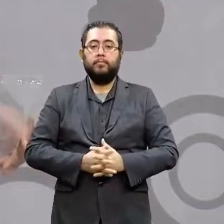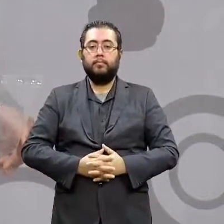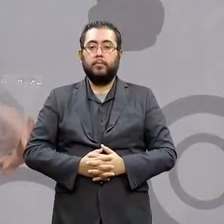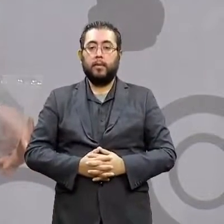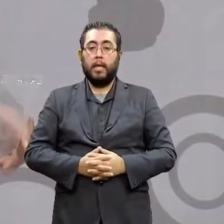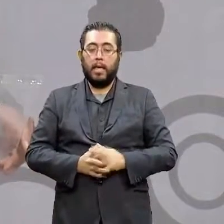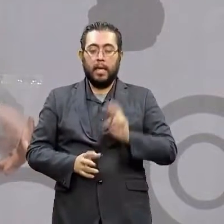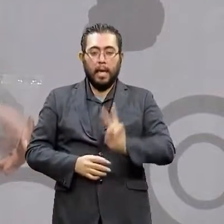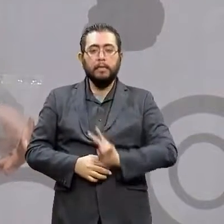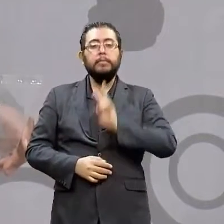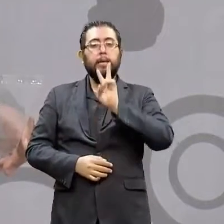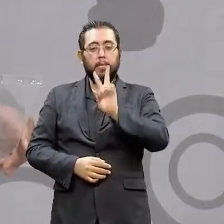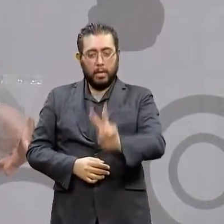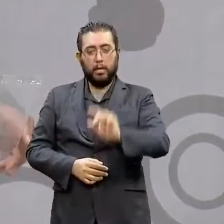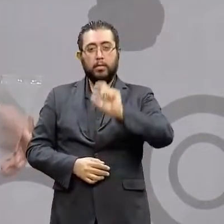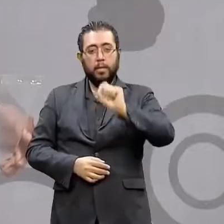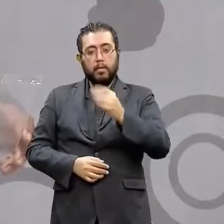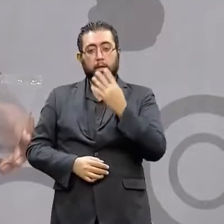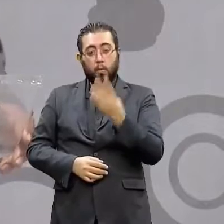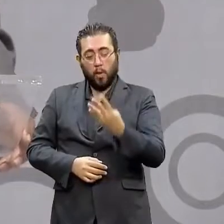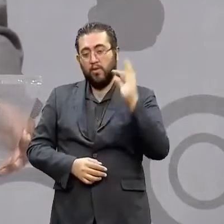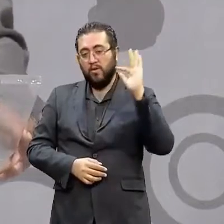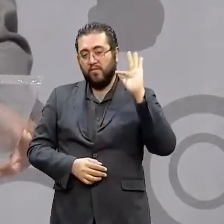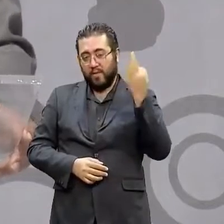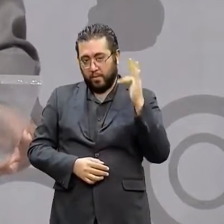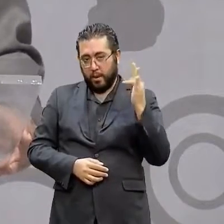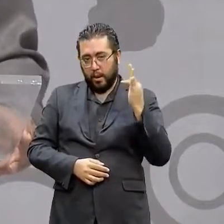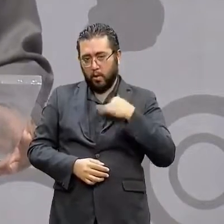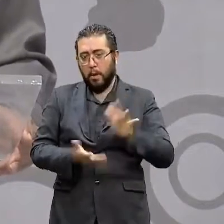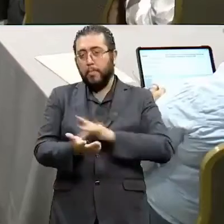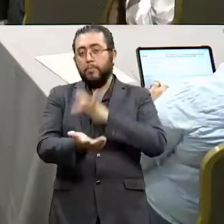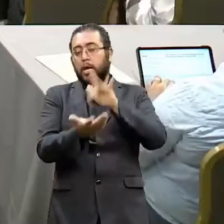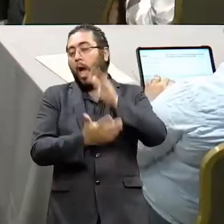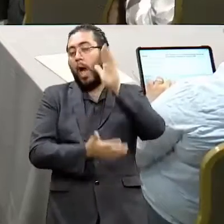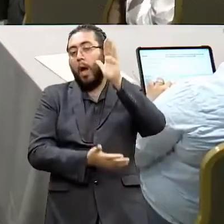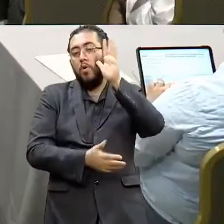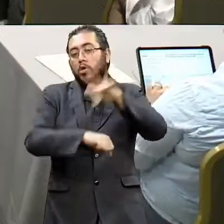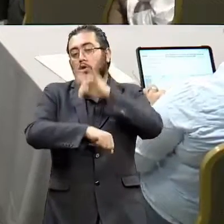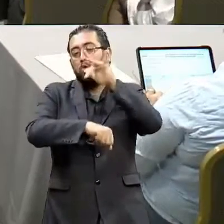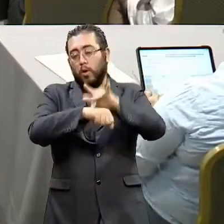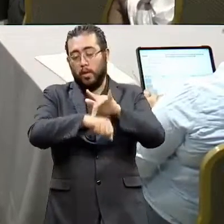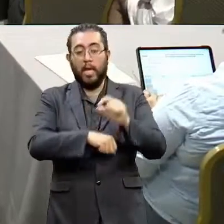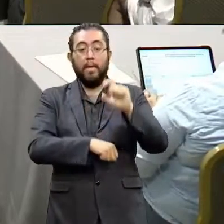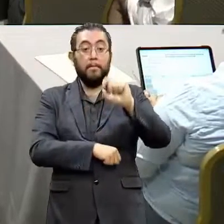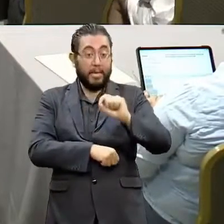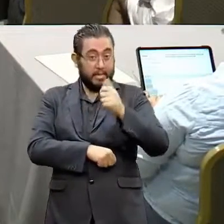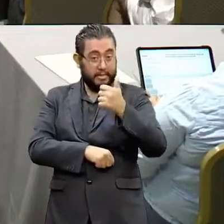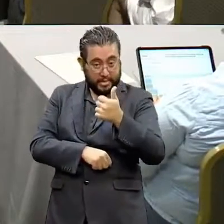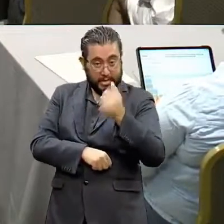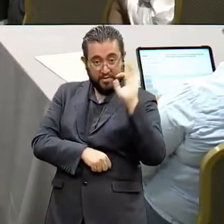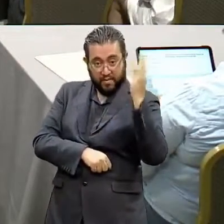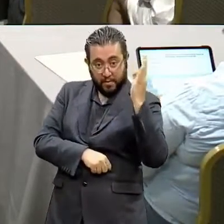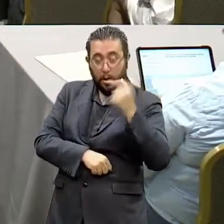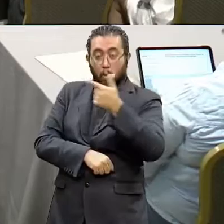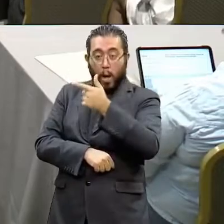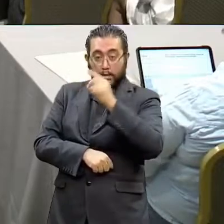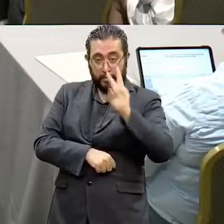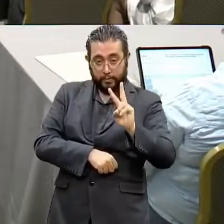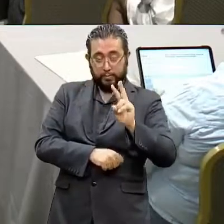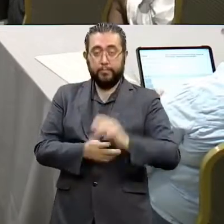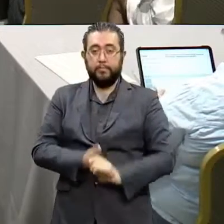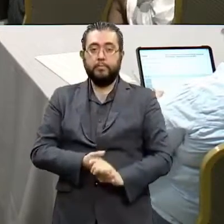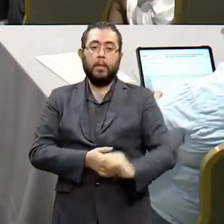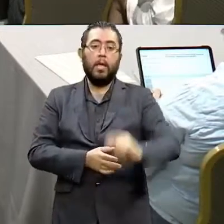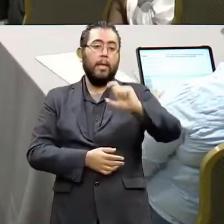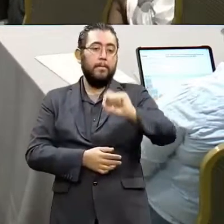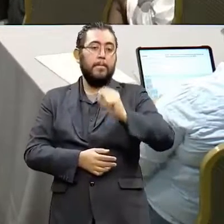24 25 de febrero estaremos en la ciudad de Los Mochis el 26 de febrero en Wasabe el 27 y